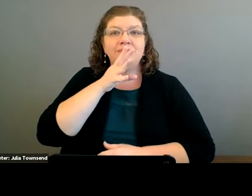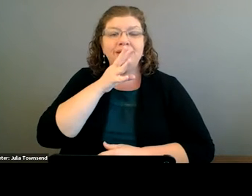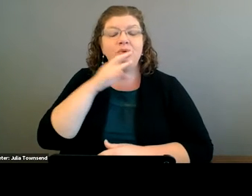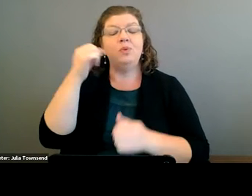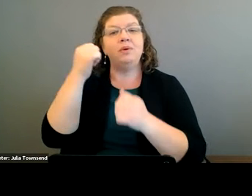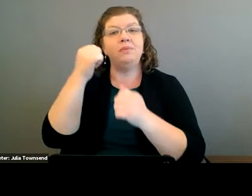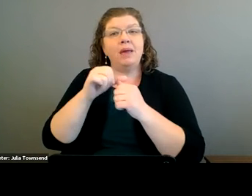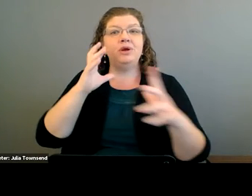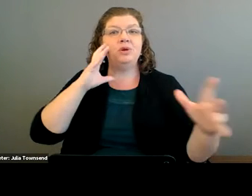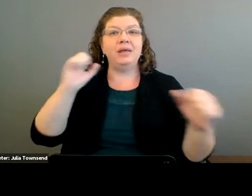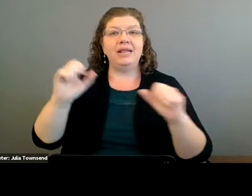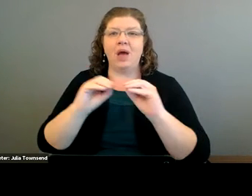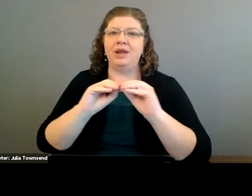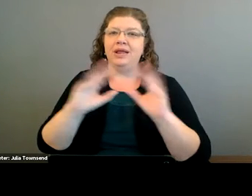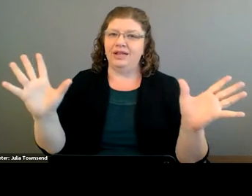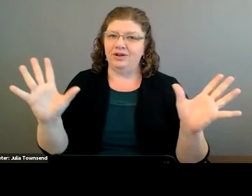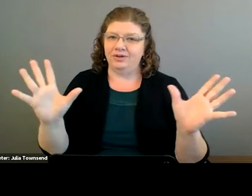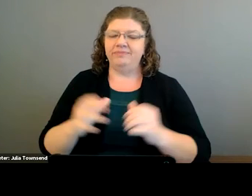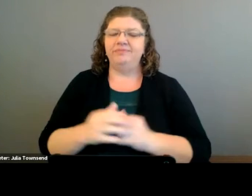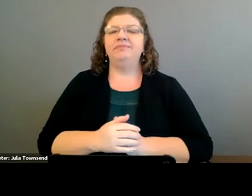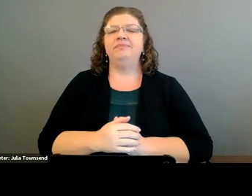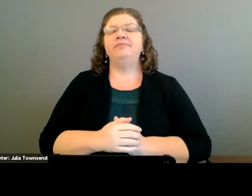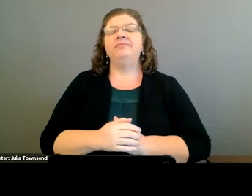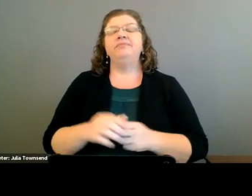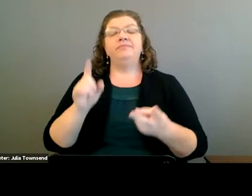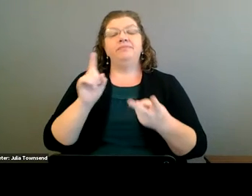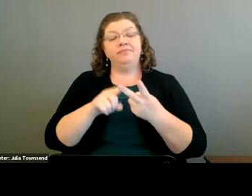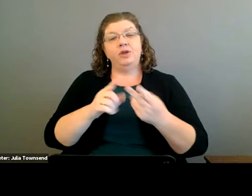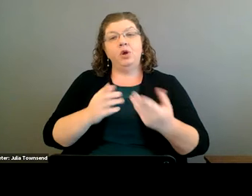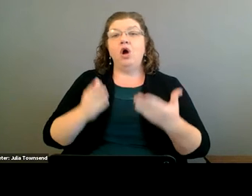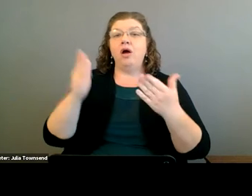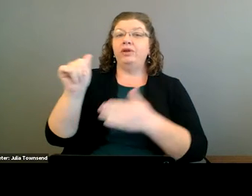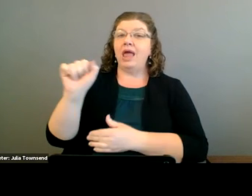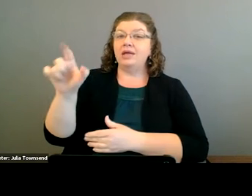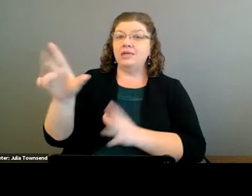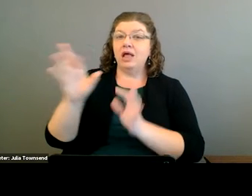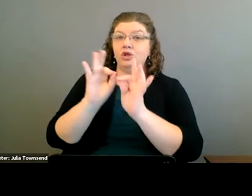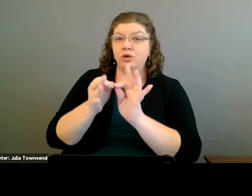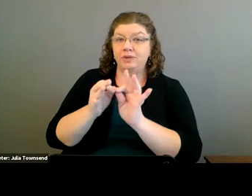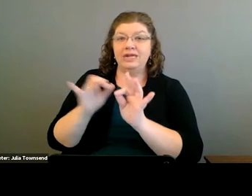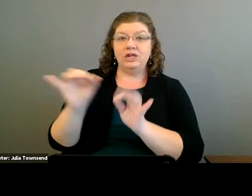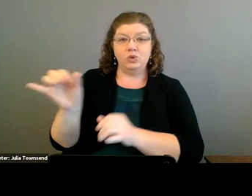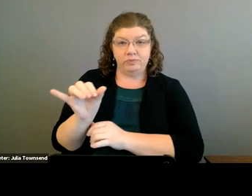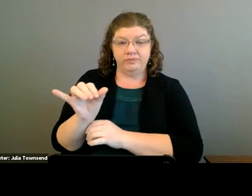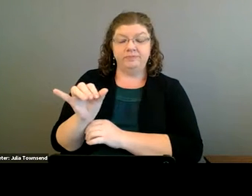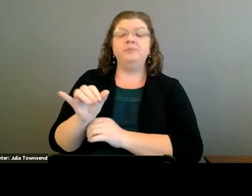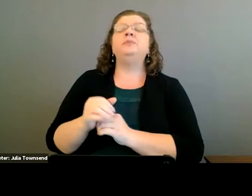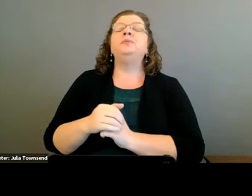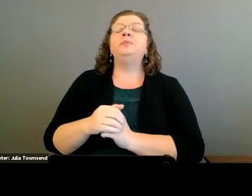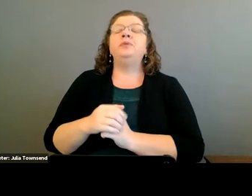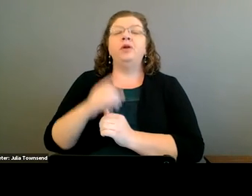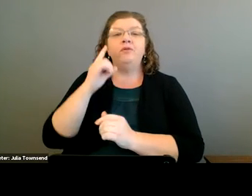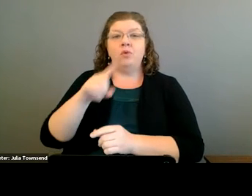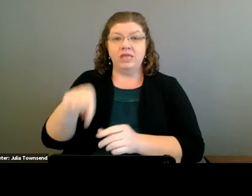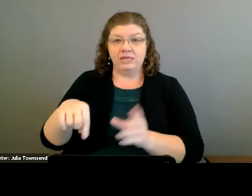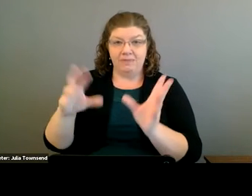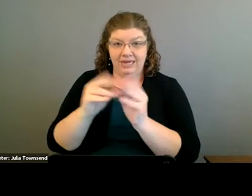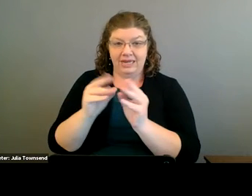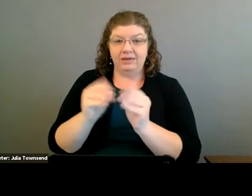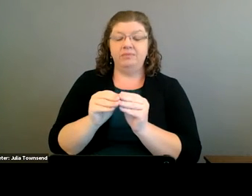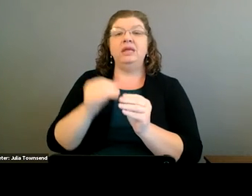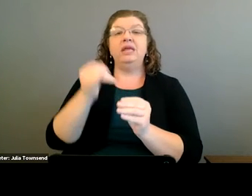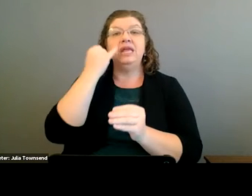hablar, hágalo con voz fuerte y clara. Y también vamos a estar ofreciendo lenguaje de señas americano para esta